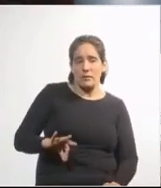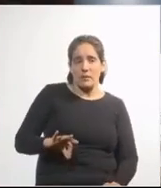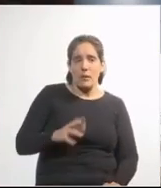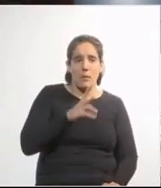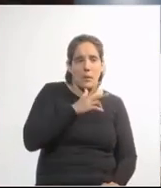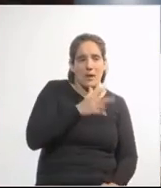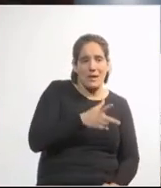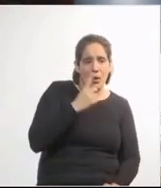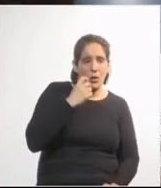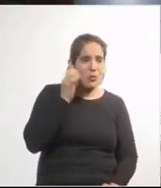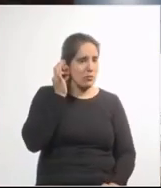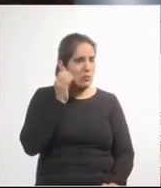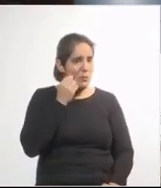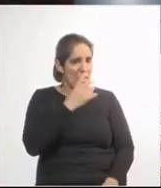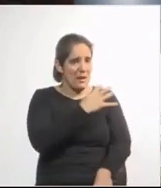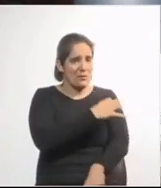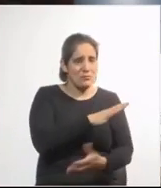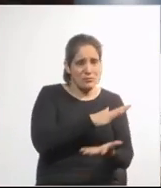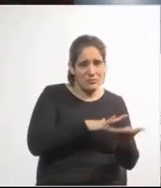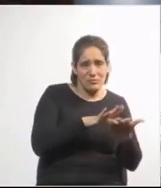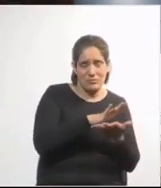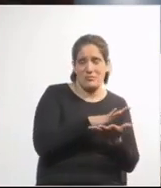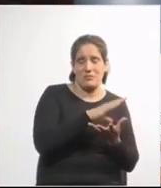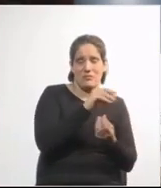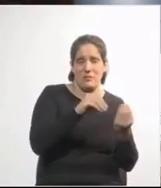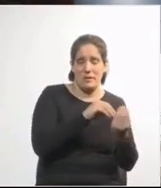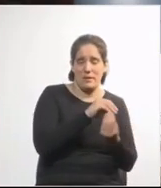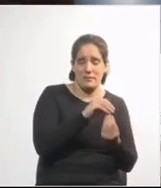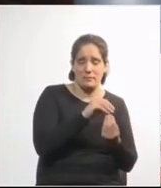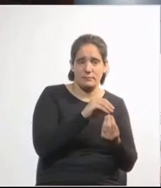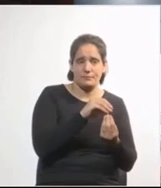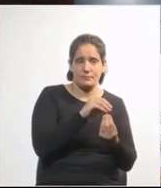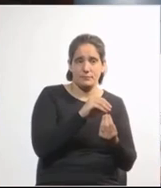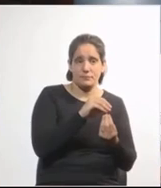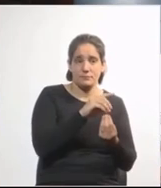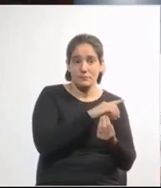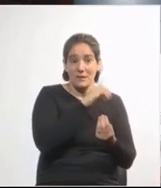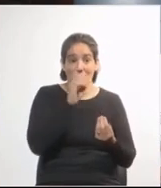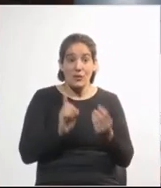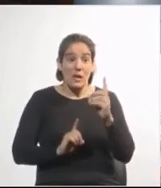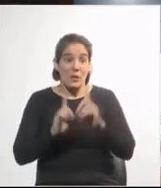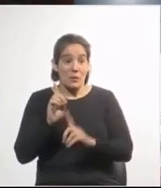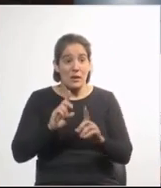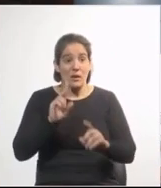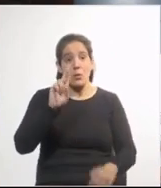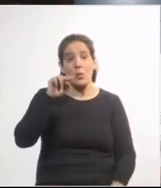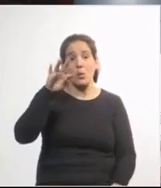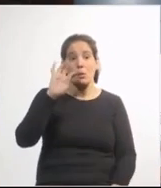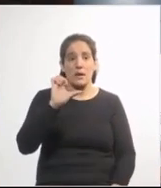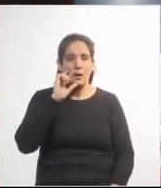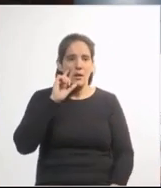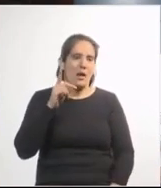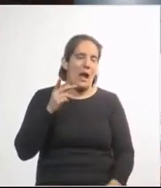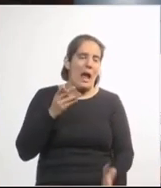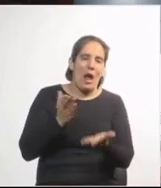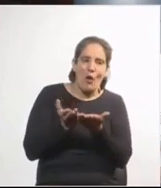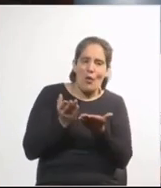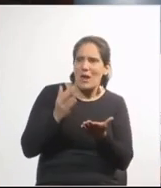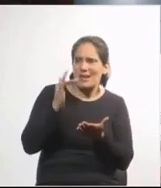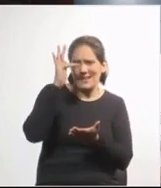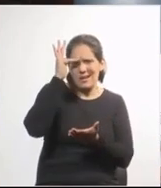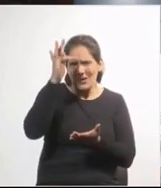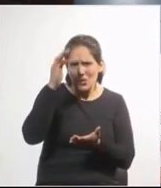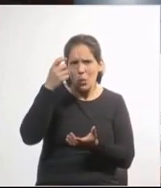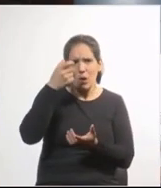hijas e hijos de hogares de menores recursos. La UDELAR y la UTEC han ampliado notablemente,